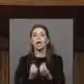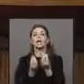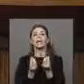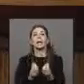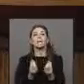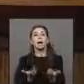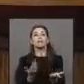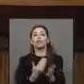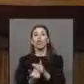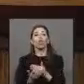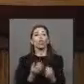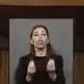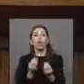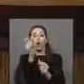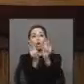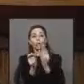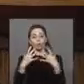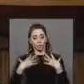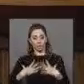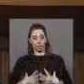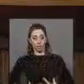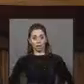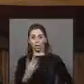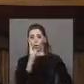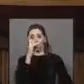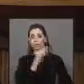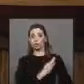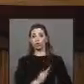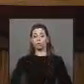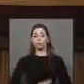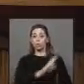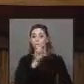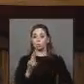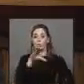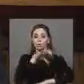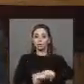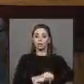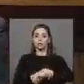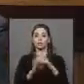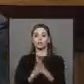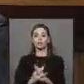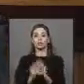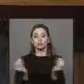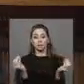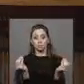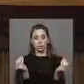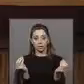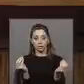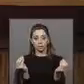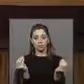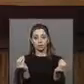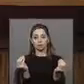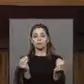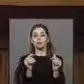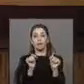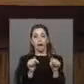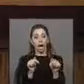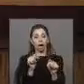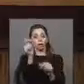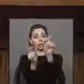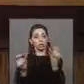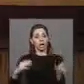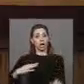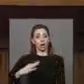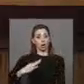pasó y dónde están los restos del único diputado de la República detenido o desaparecido. En tiempos saciados, donde la voluntad